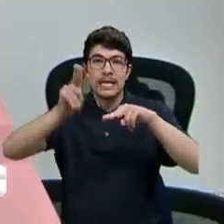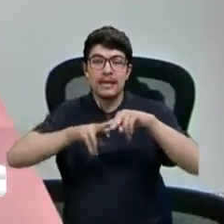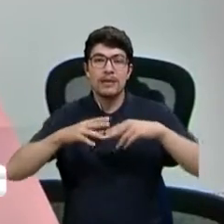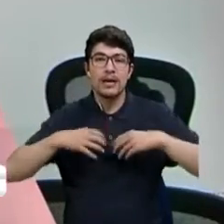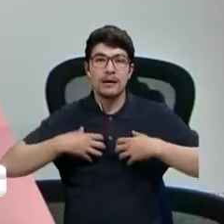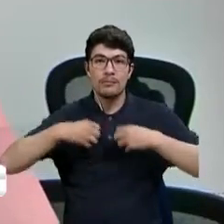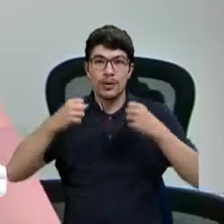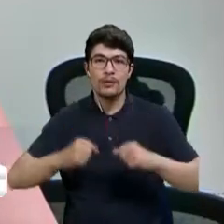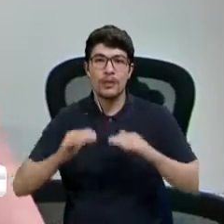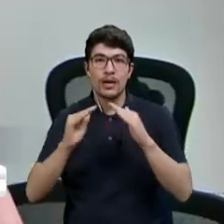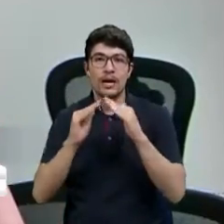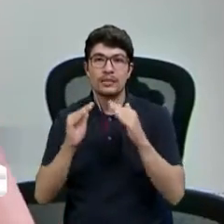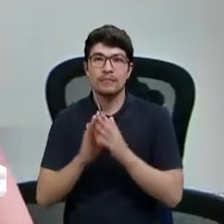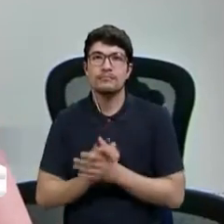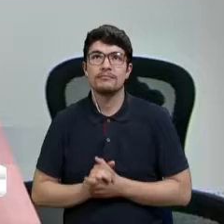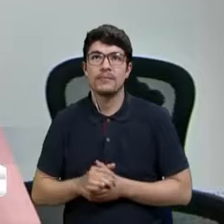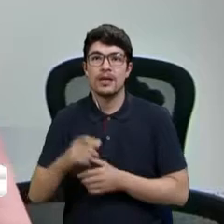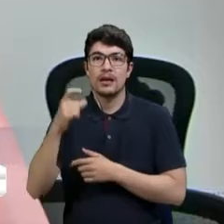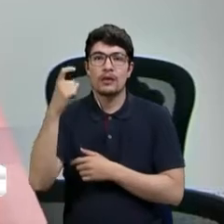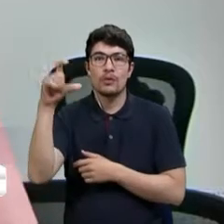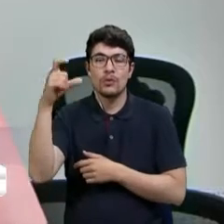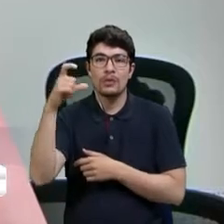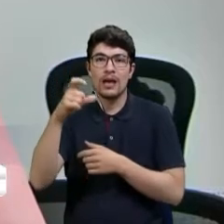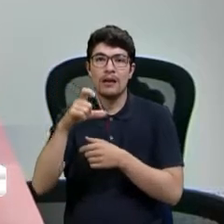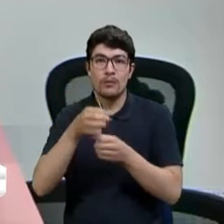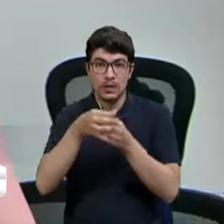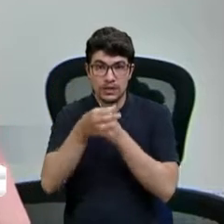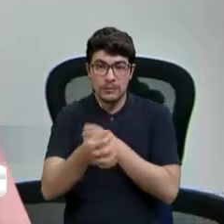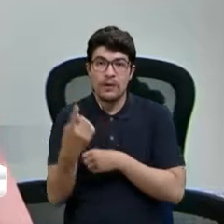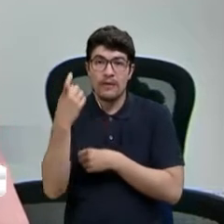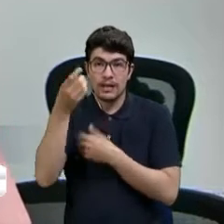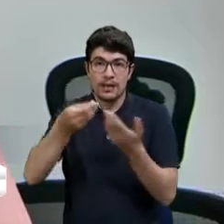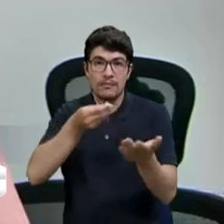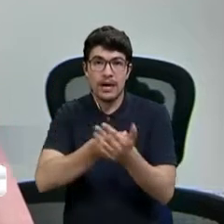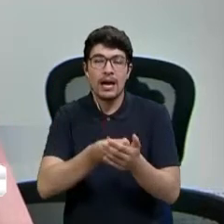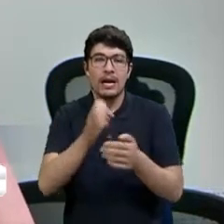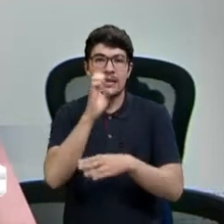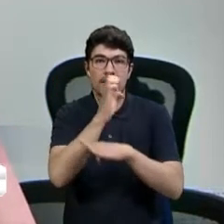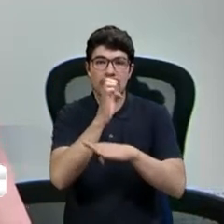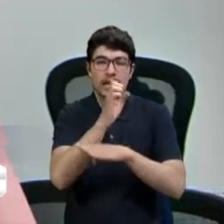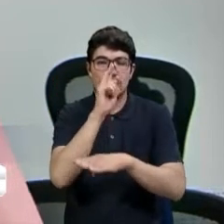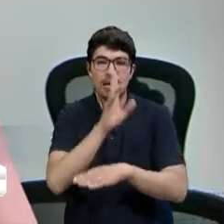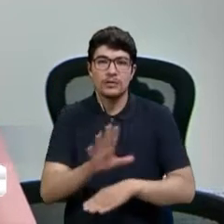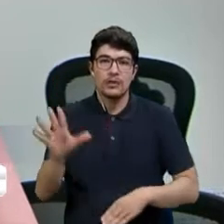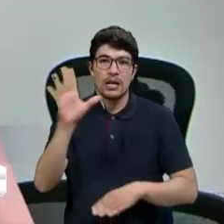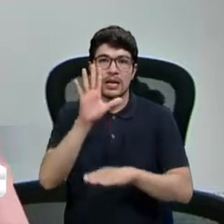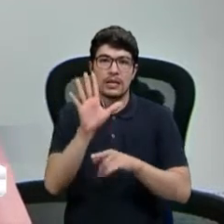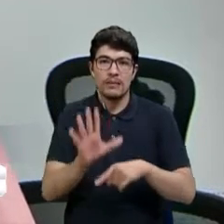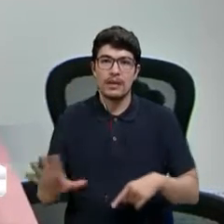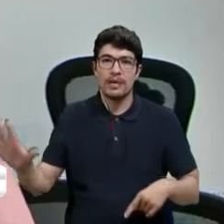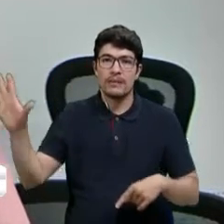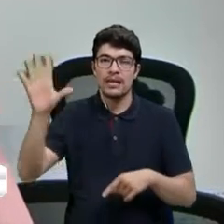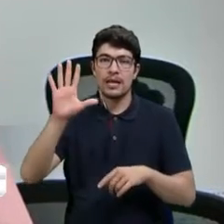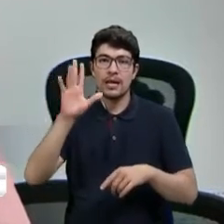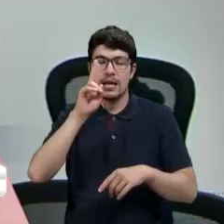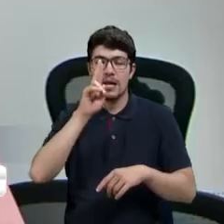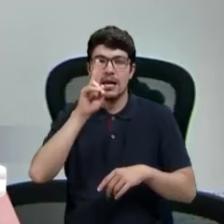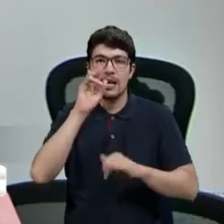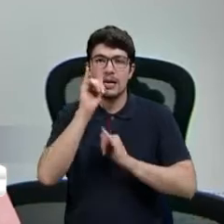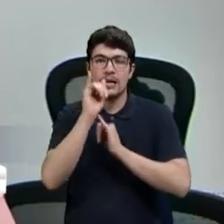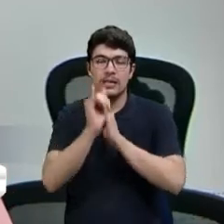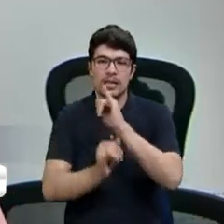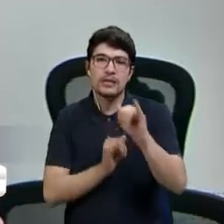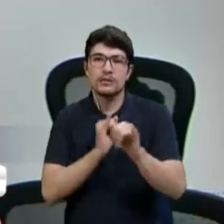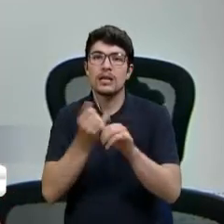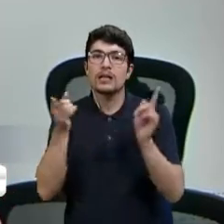todo el mundo hay entidades del nivel nacional departamental municipal empresas comerciales industriales del estado